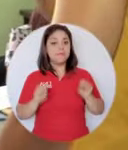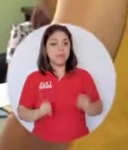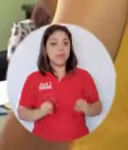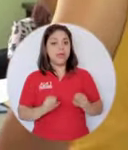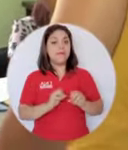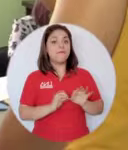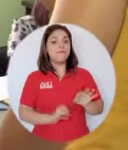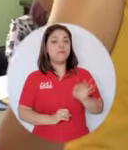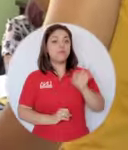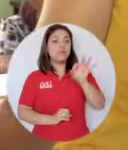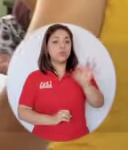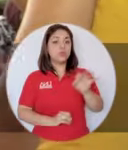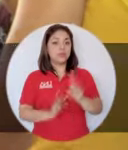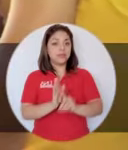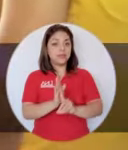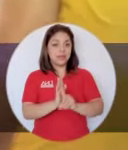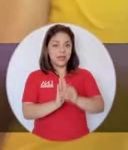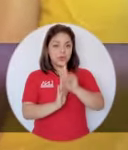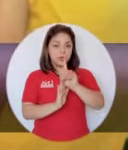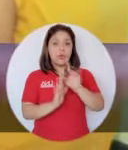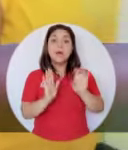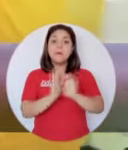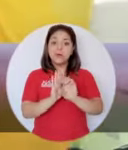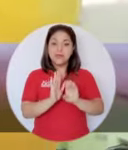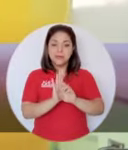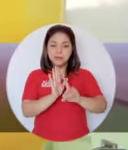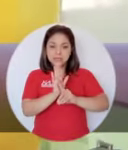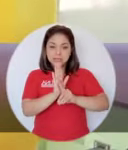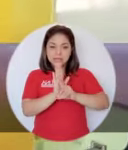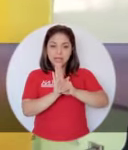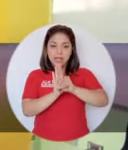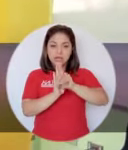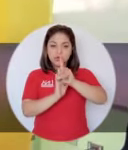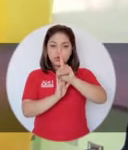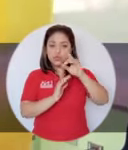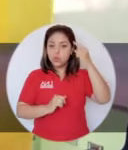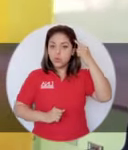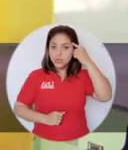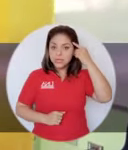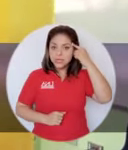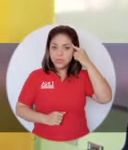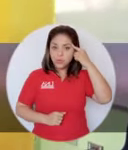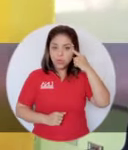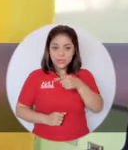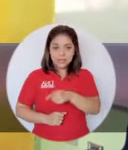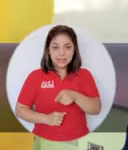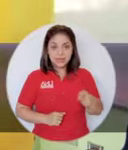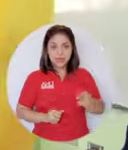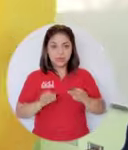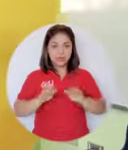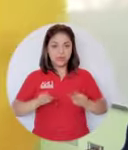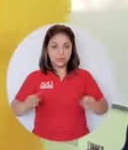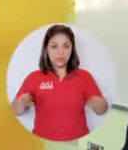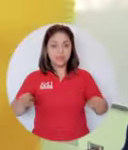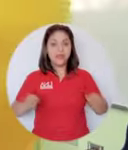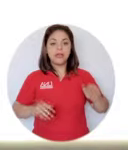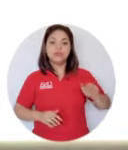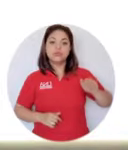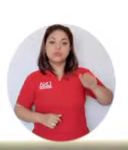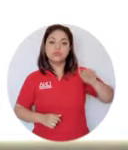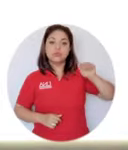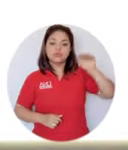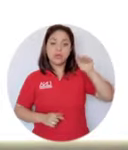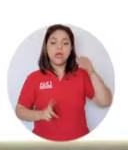en el desarrollo, porque hay muchas cosas que podrían ocurrir, por ejemplo, en el desarrollo cognitivo de esas